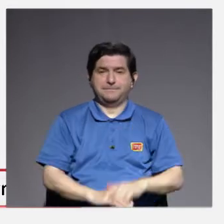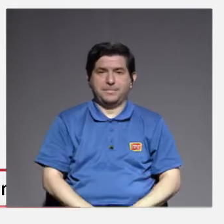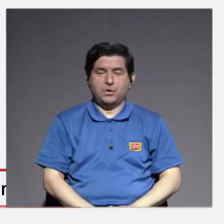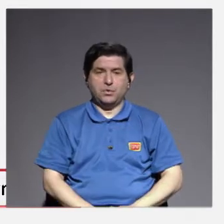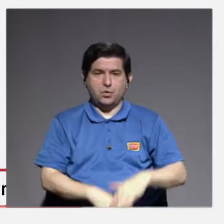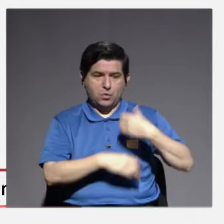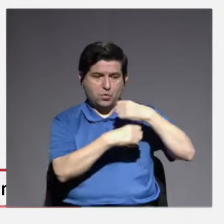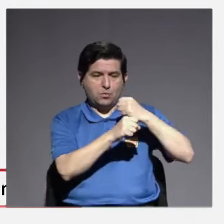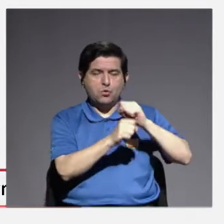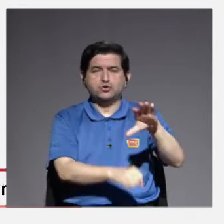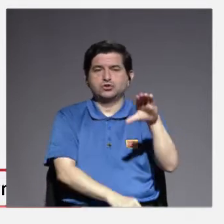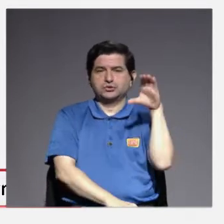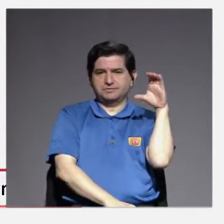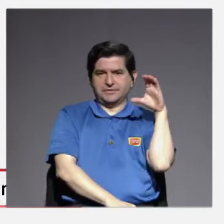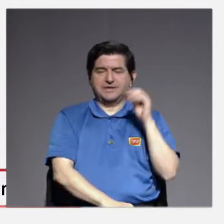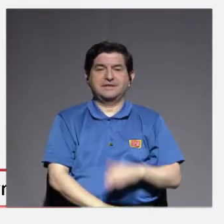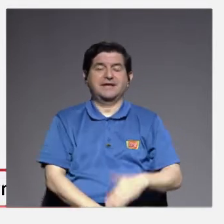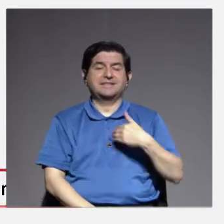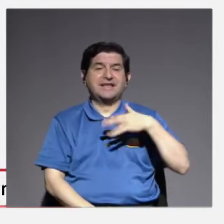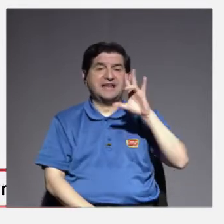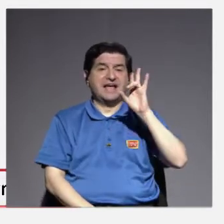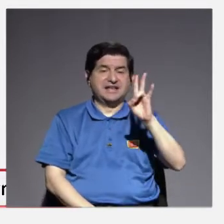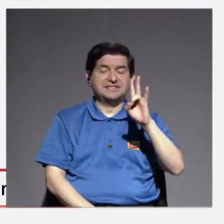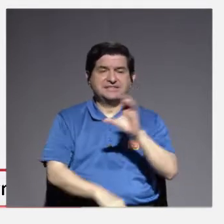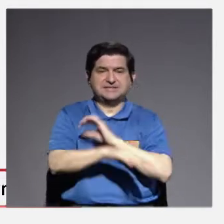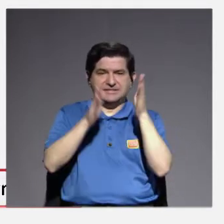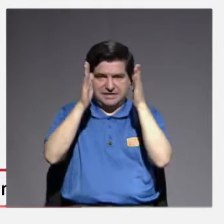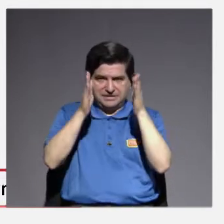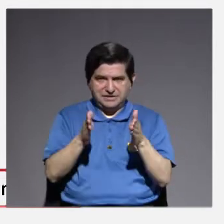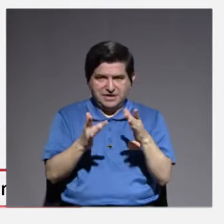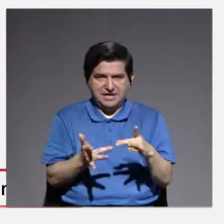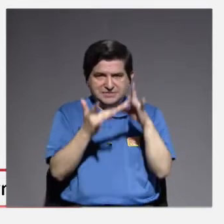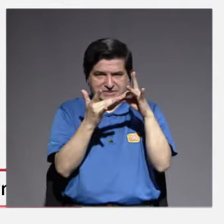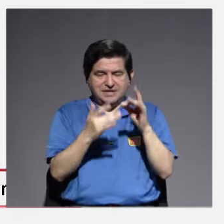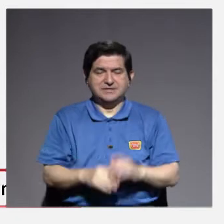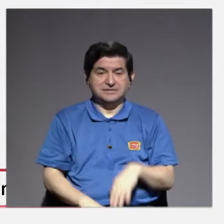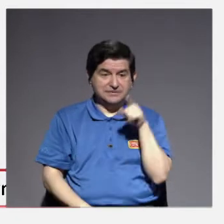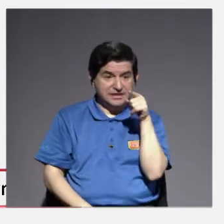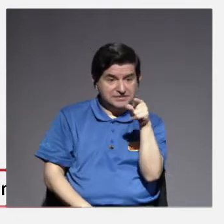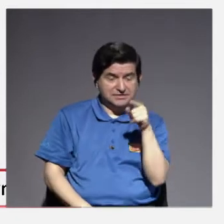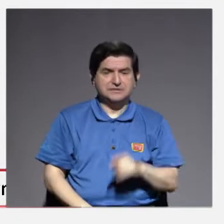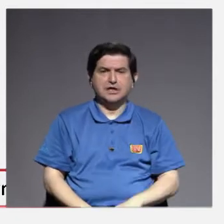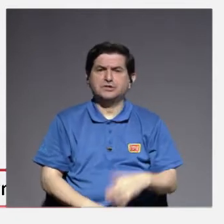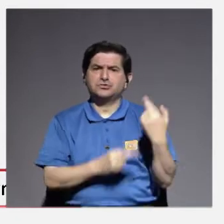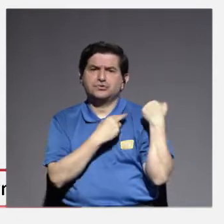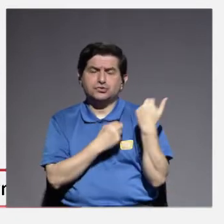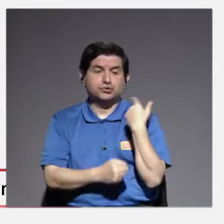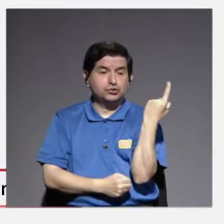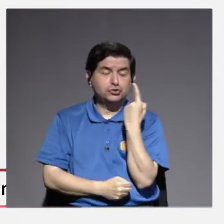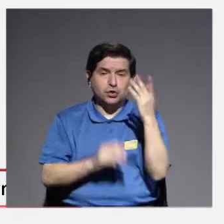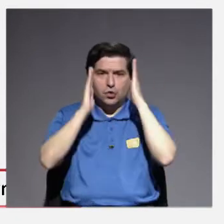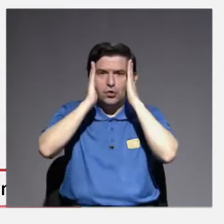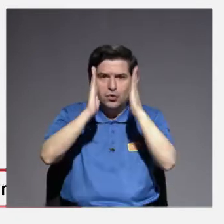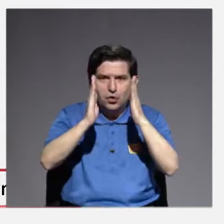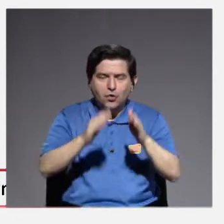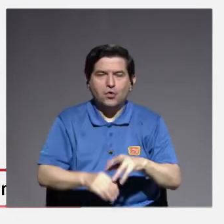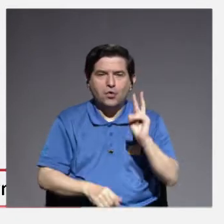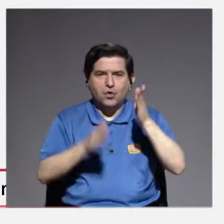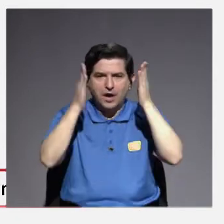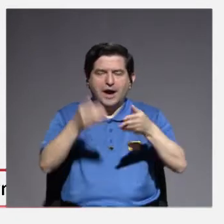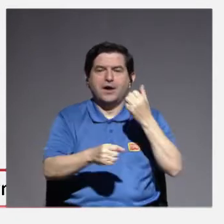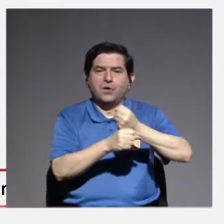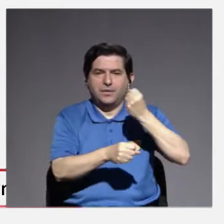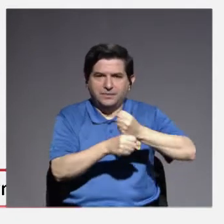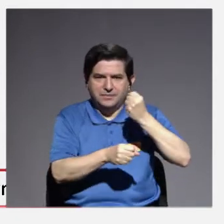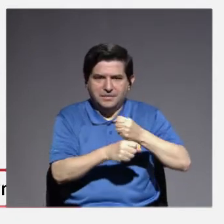la municipalidad de Curridabat, que tiene 7 informáticos. Si estos informáticos se encargaran solo de atender a sus compañeros de